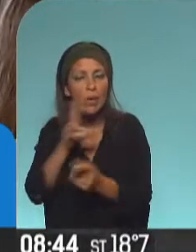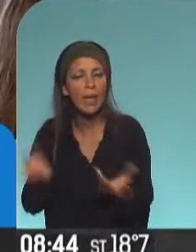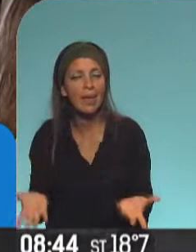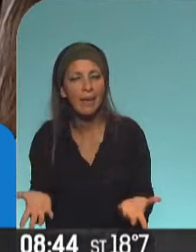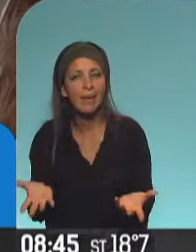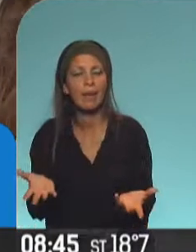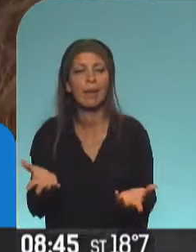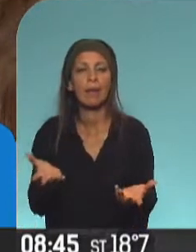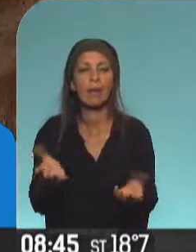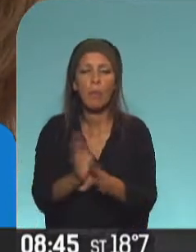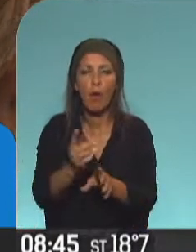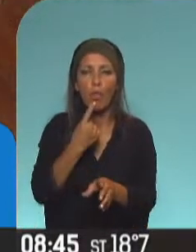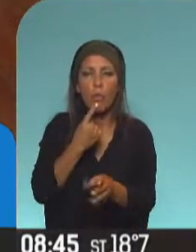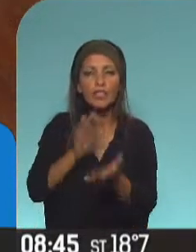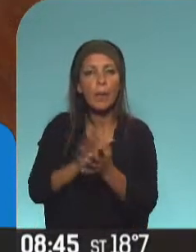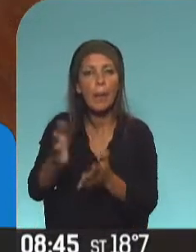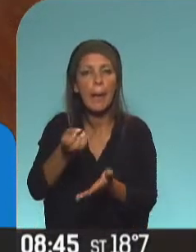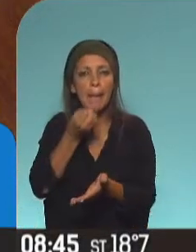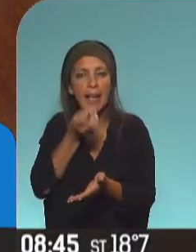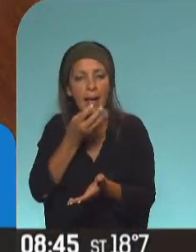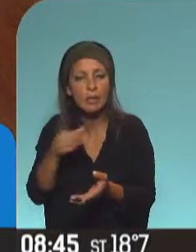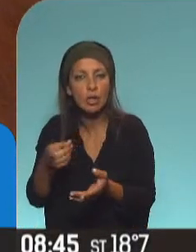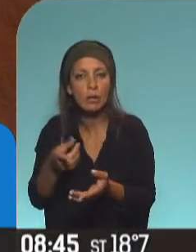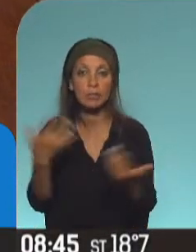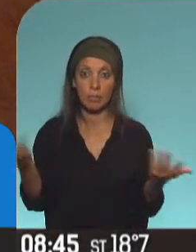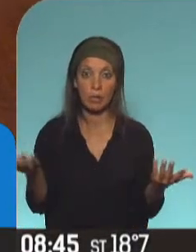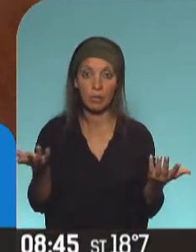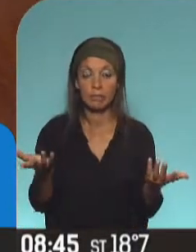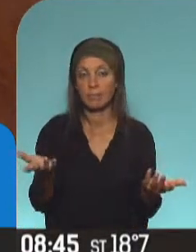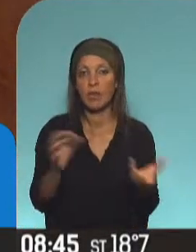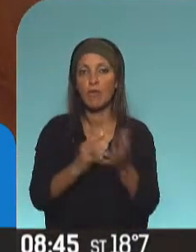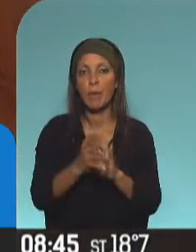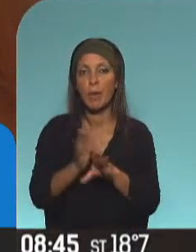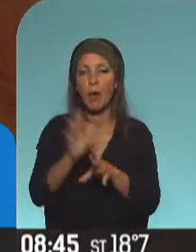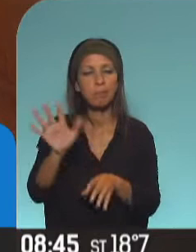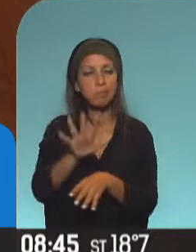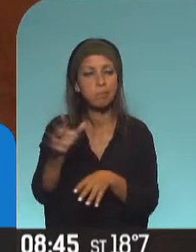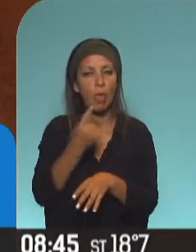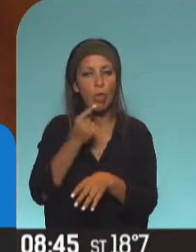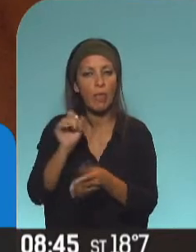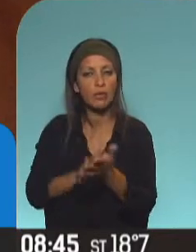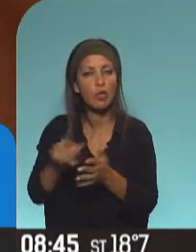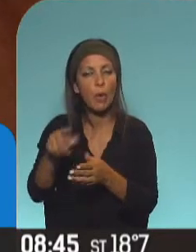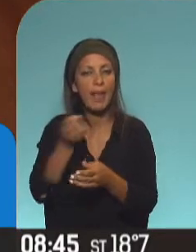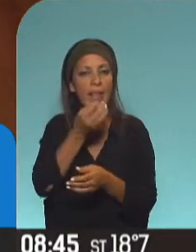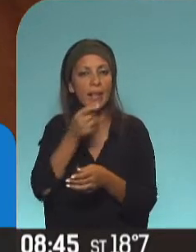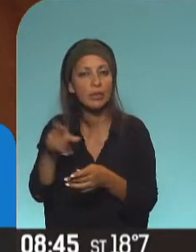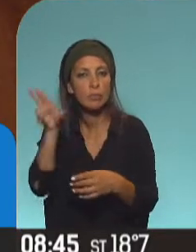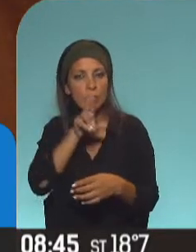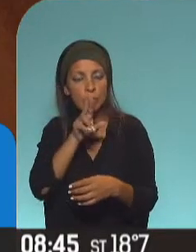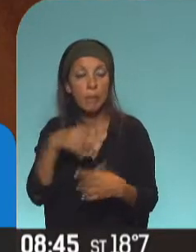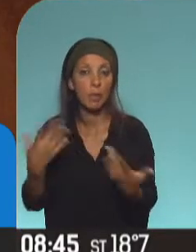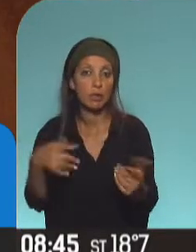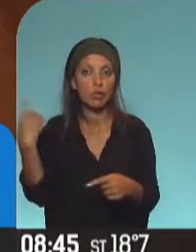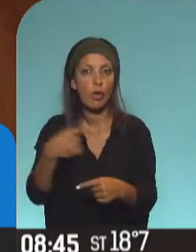duda Bueno, de la hecho palabra. sigue escarcelado Sí, precisamente claro, obvio. porque se pone en duda el Tal relato cual. de la víctima. Exactamente, y cuando uno tiene que pensar que efectivamente lo